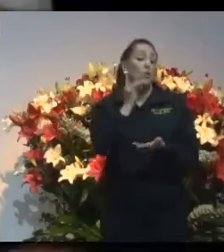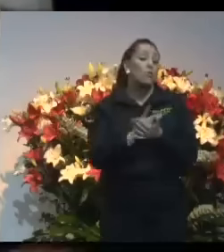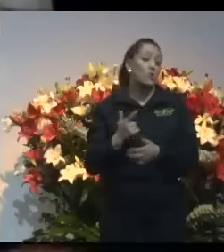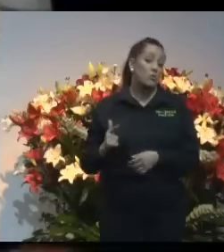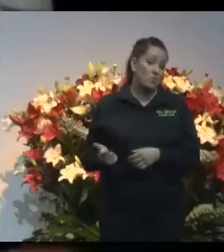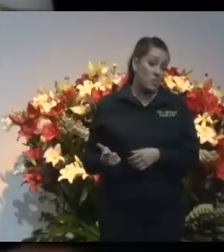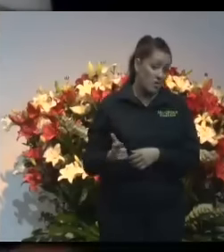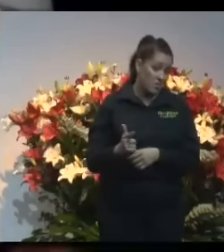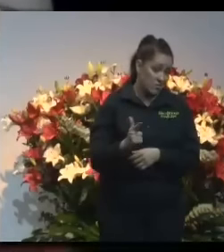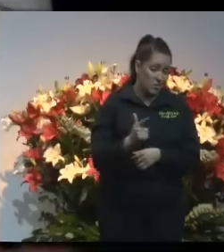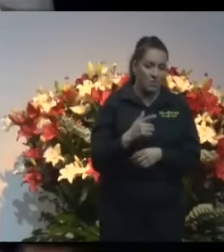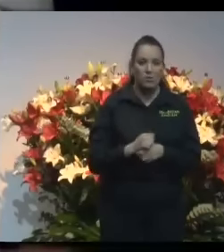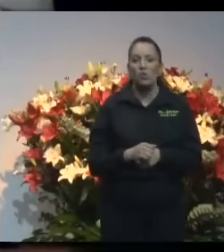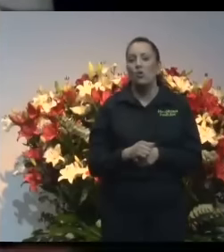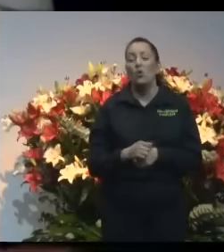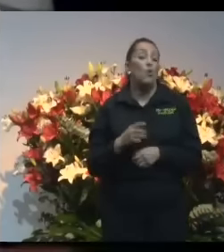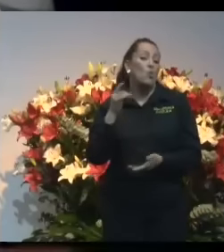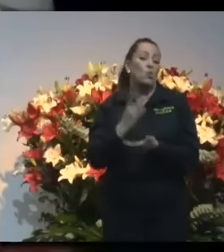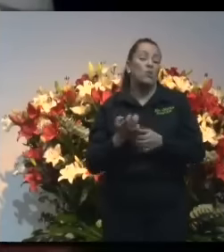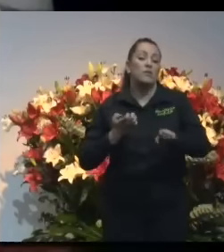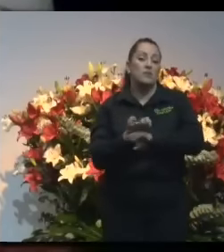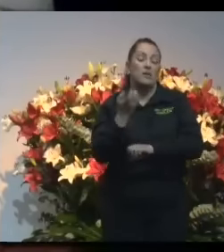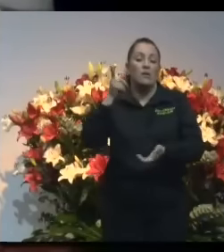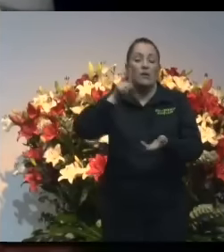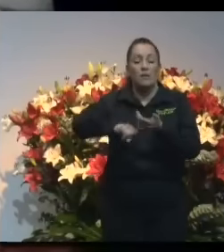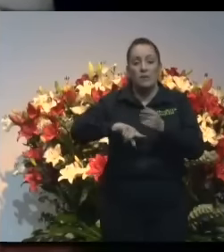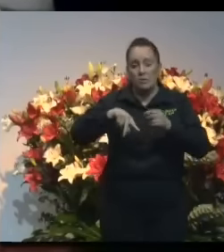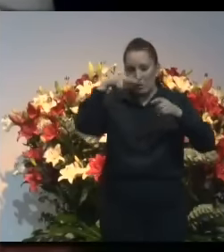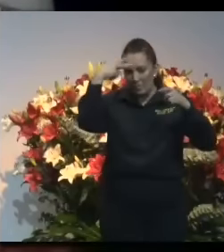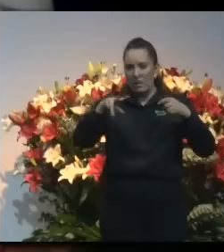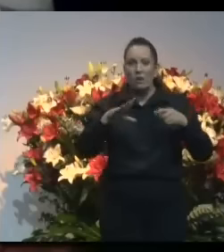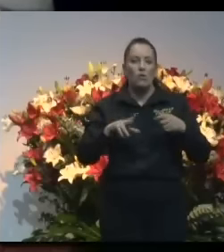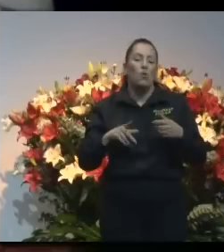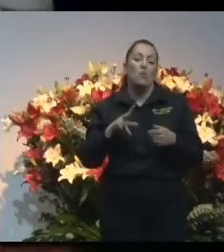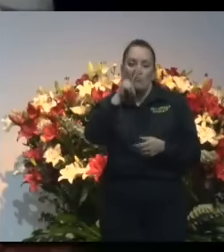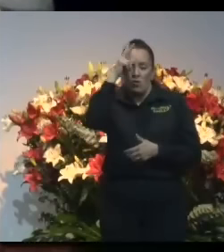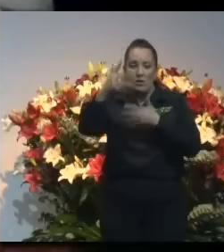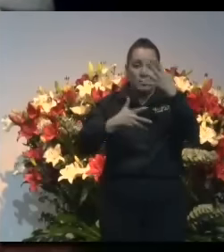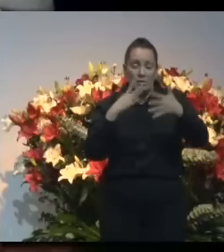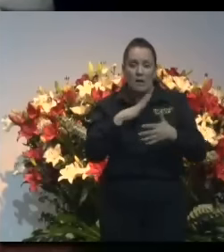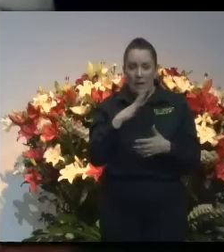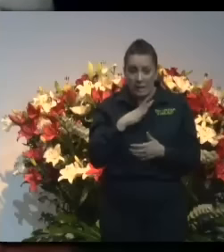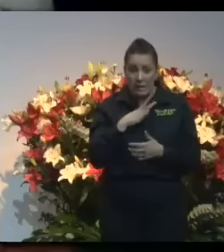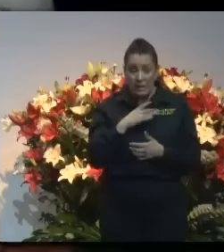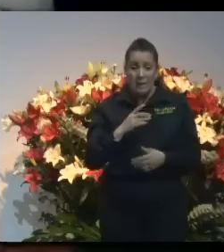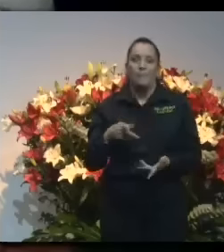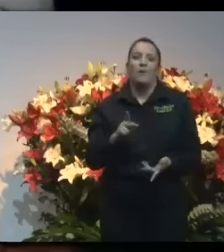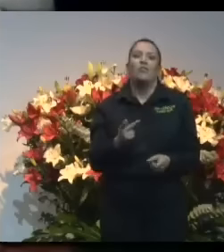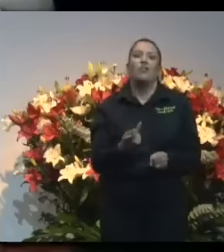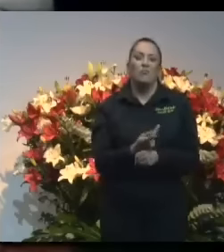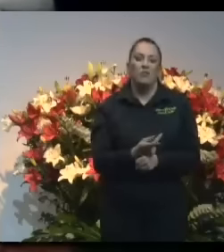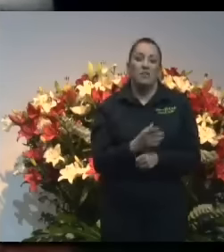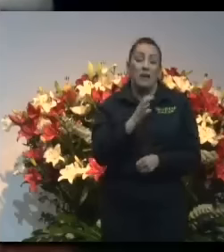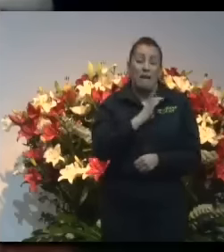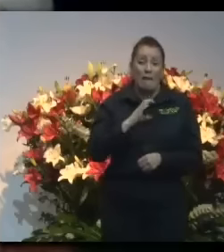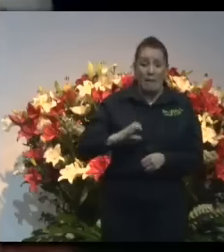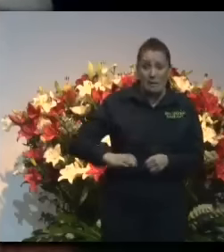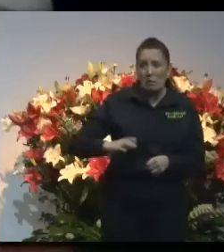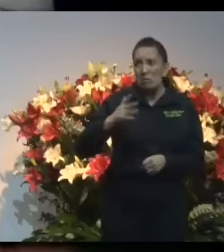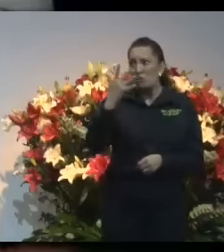estado donde hay violencia. Han asesinado candidatos prácticamente en más de 10, 15